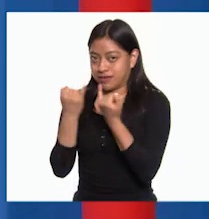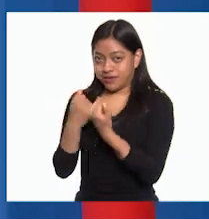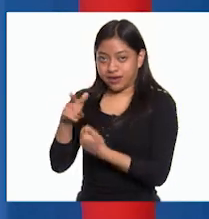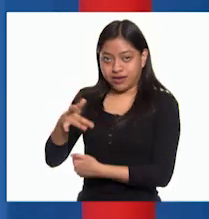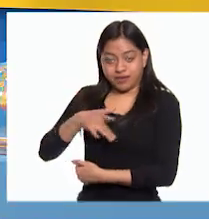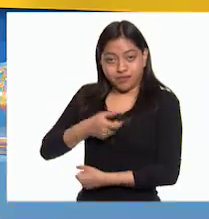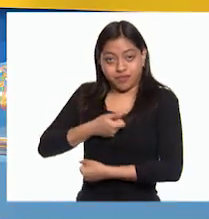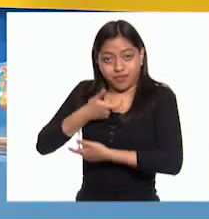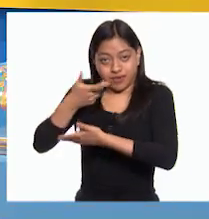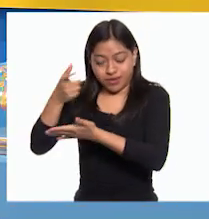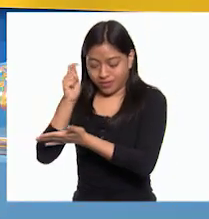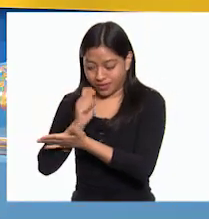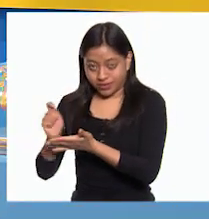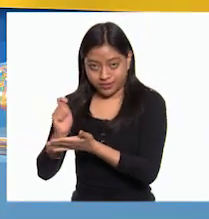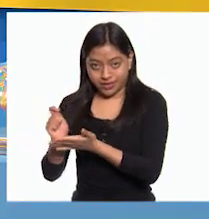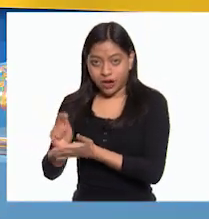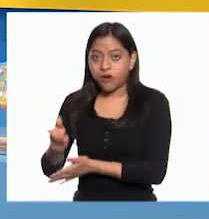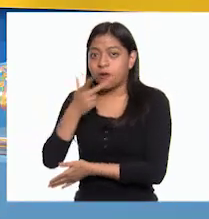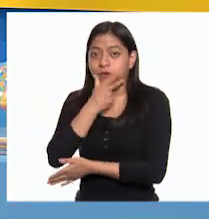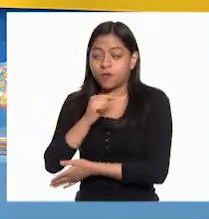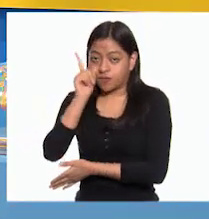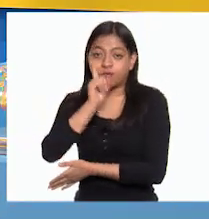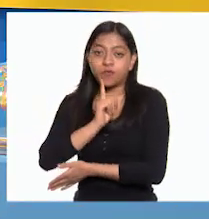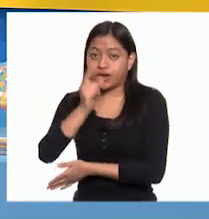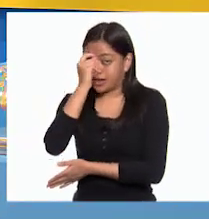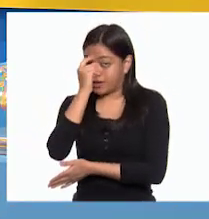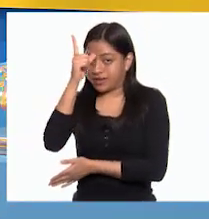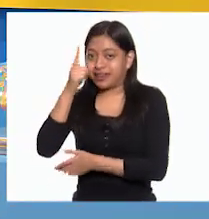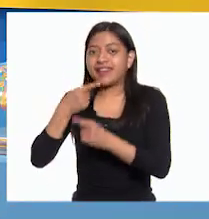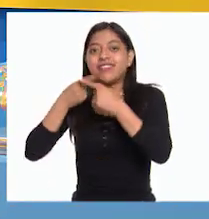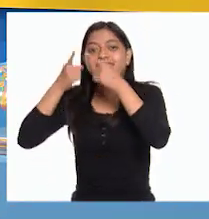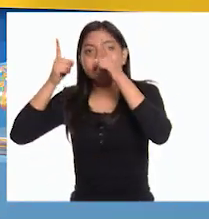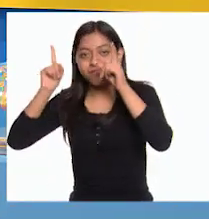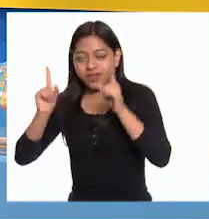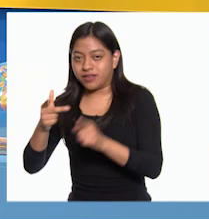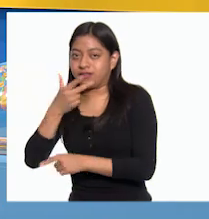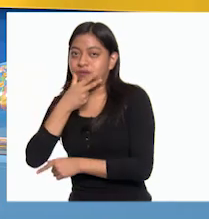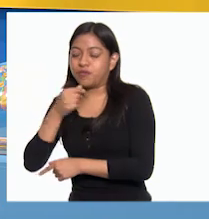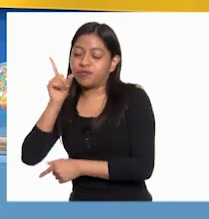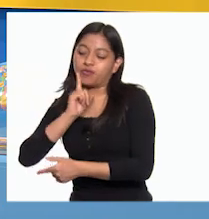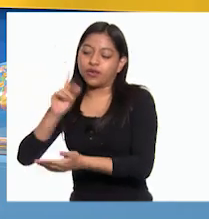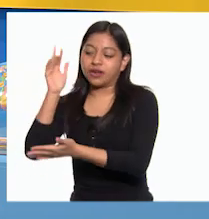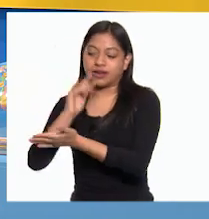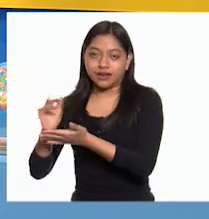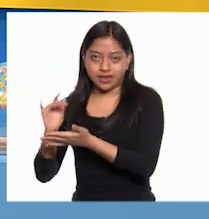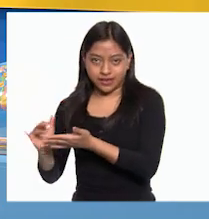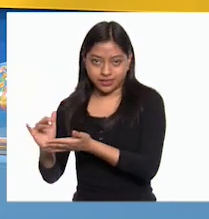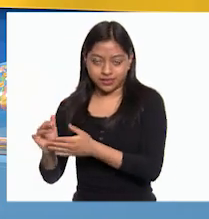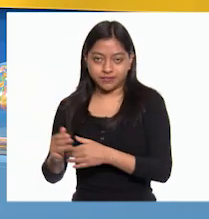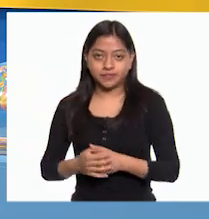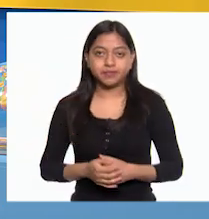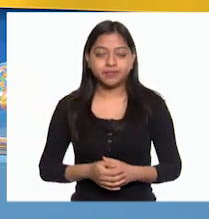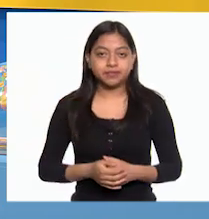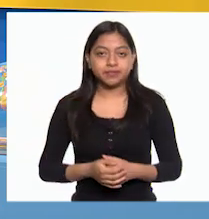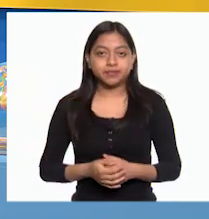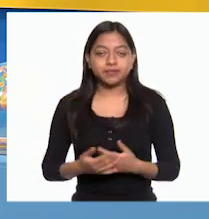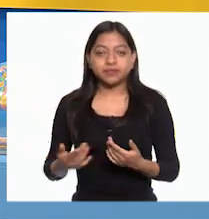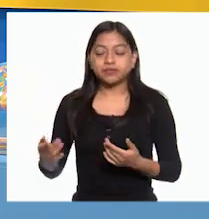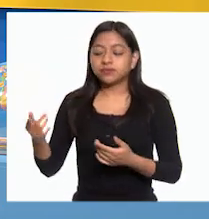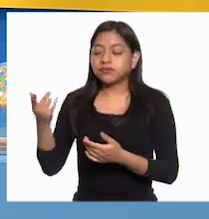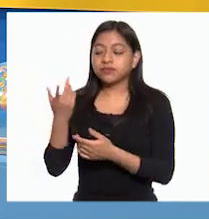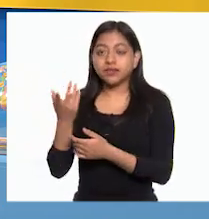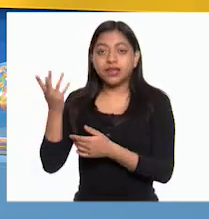único? Sí, María. Y recuerda que tanto el yo poético o yo lírico como el narrador